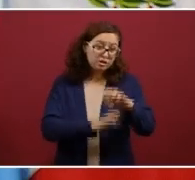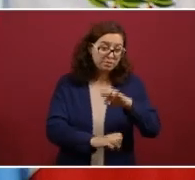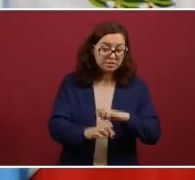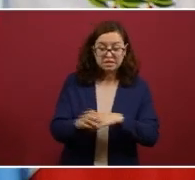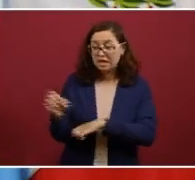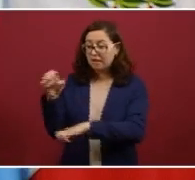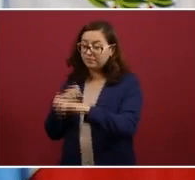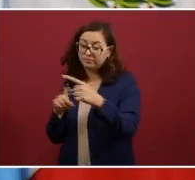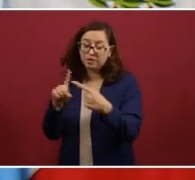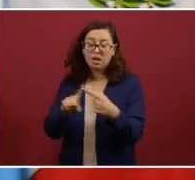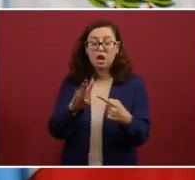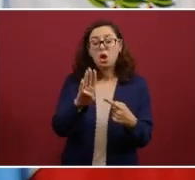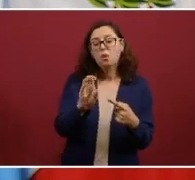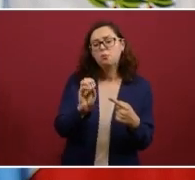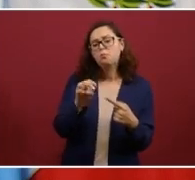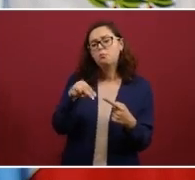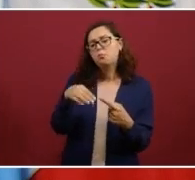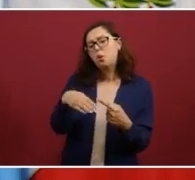Bombardier como Safran,